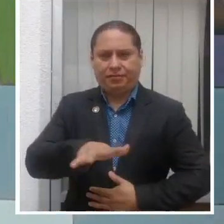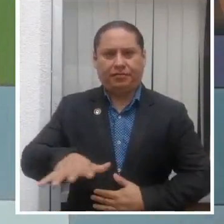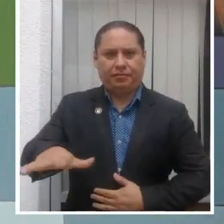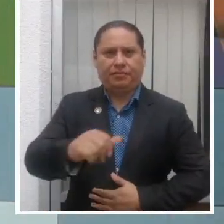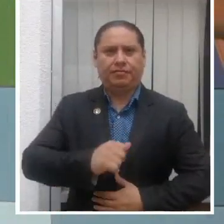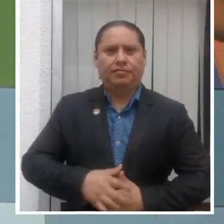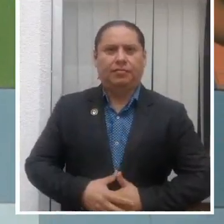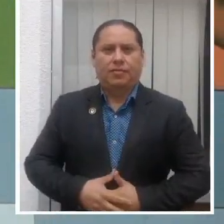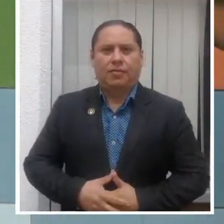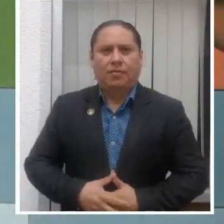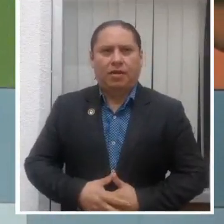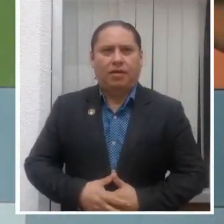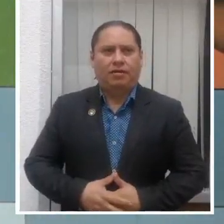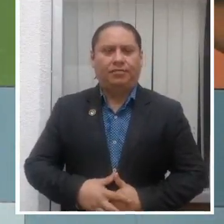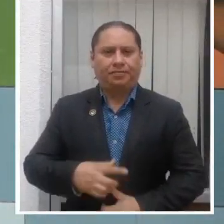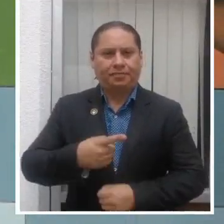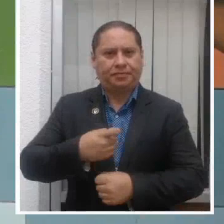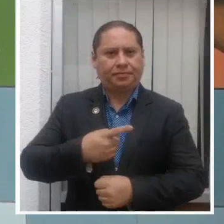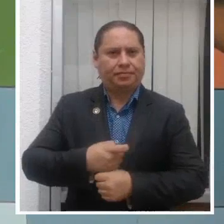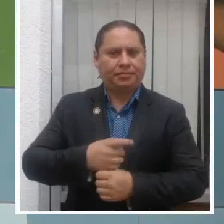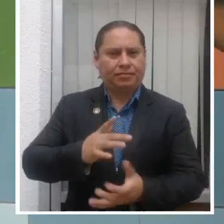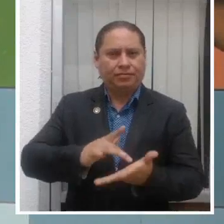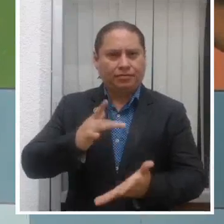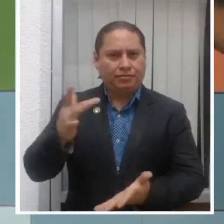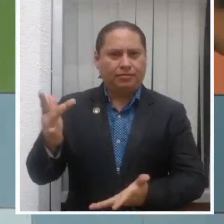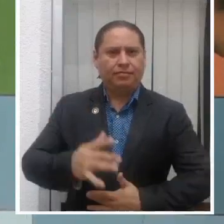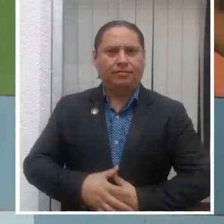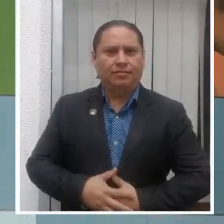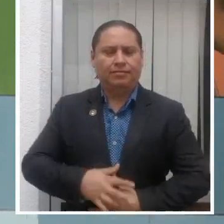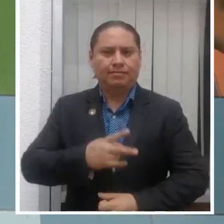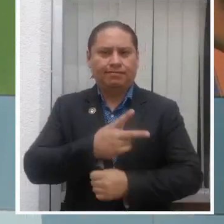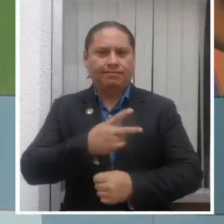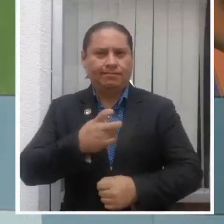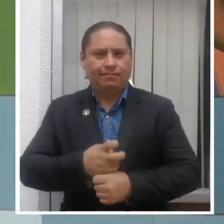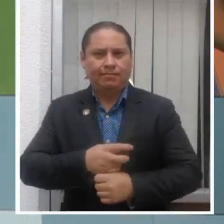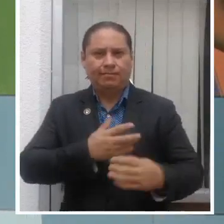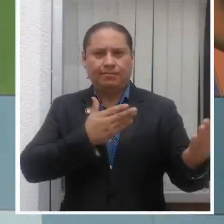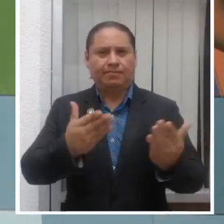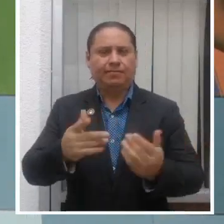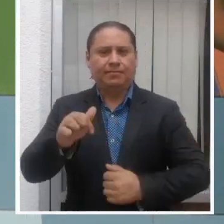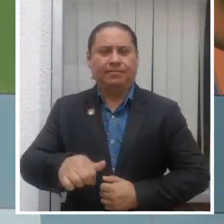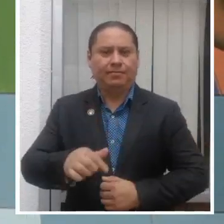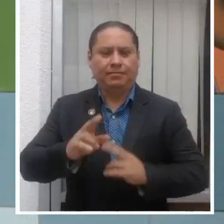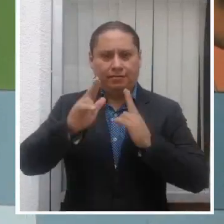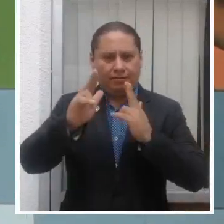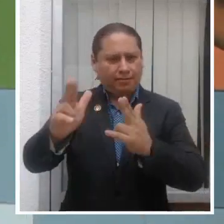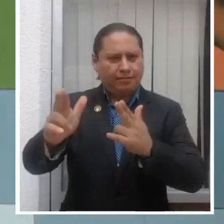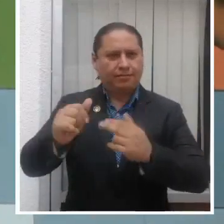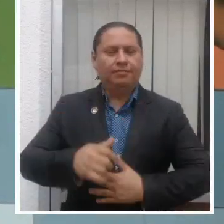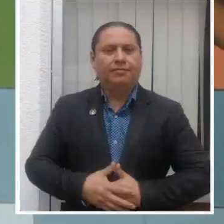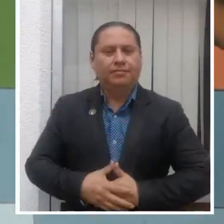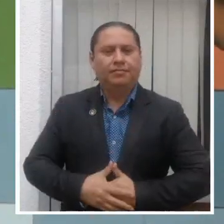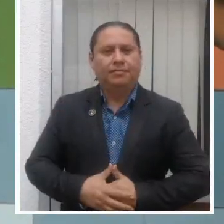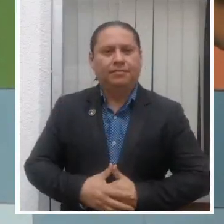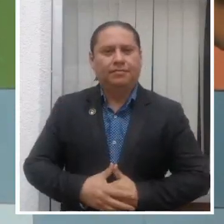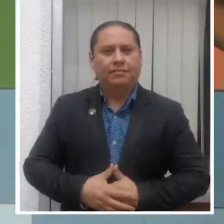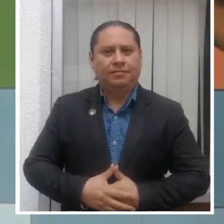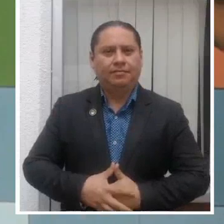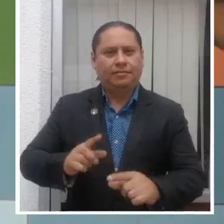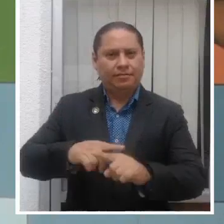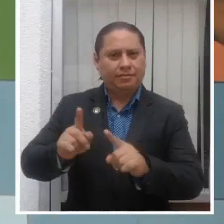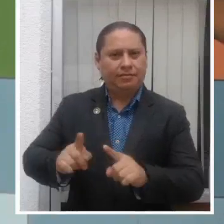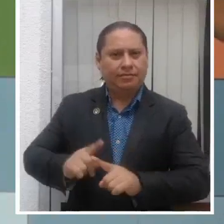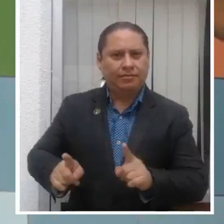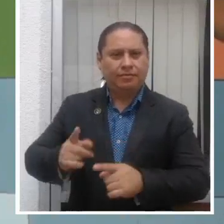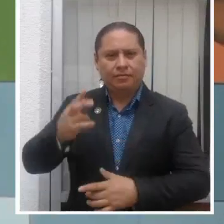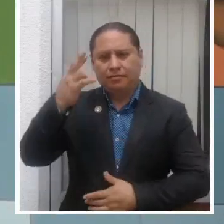todas. Y bueno, primero que nada quiero agradecer el que me hayan invitado a este homenaje, porque por varias